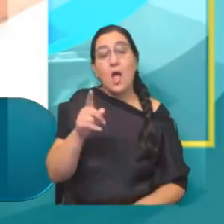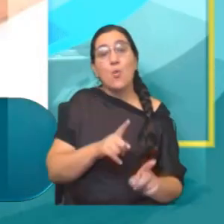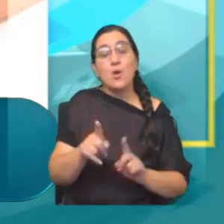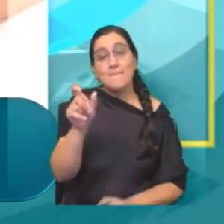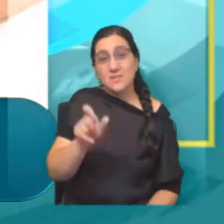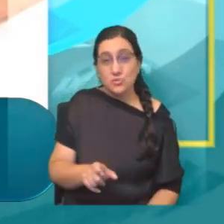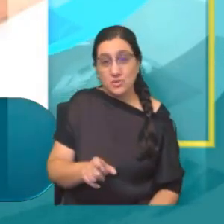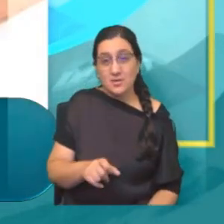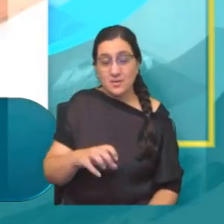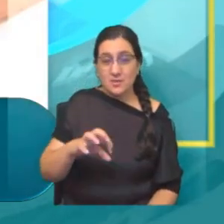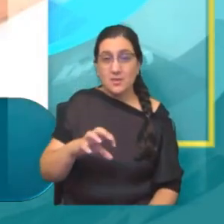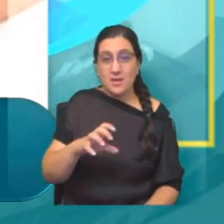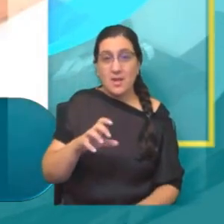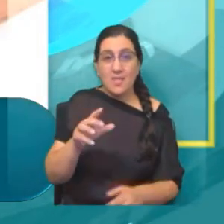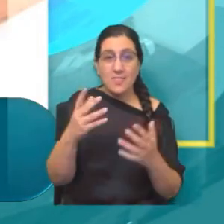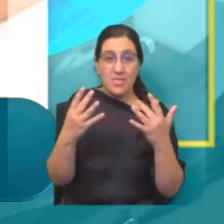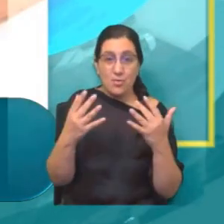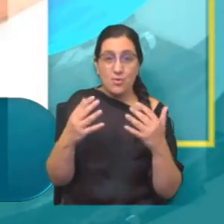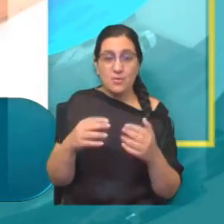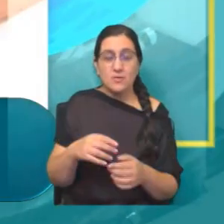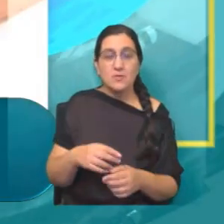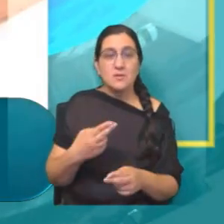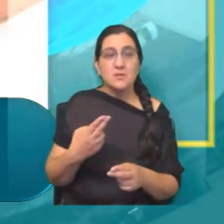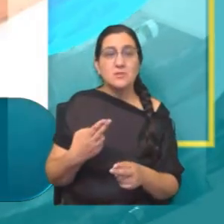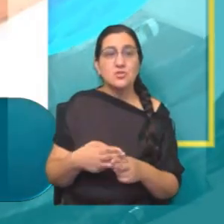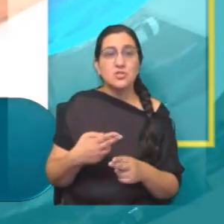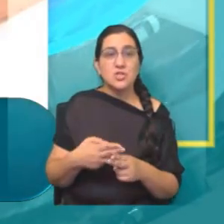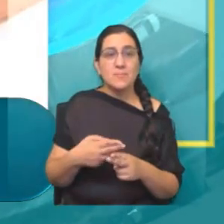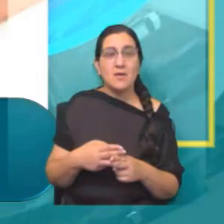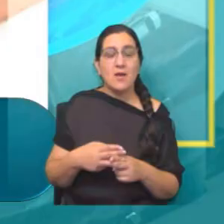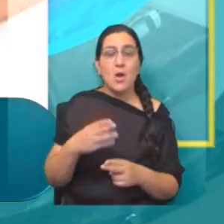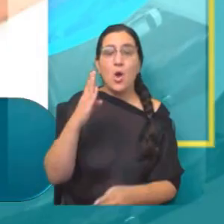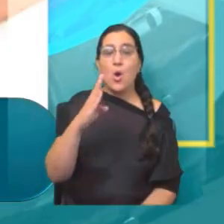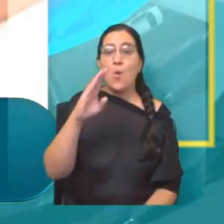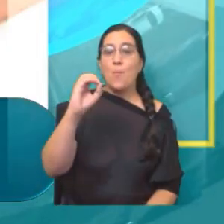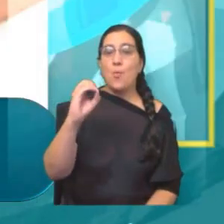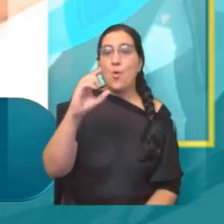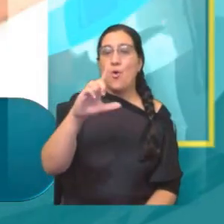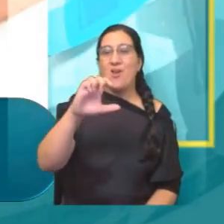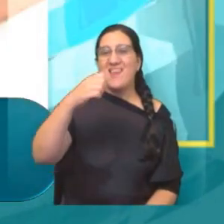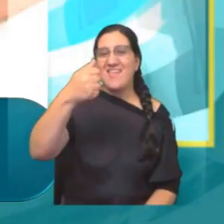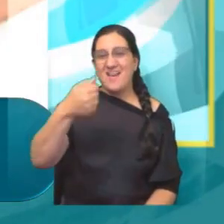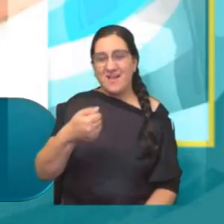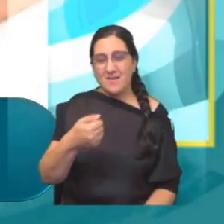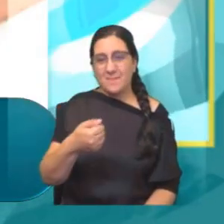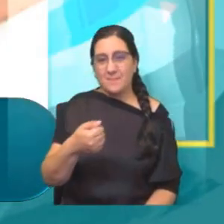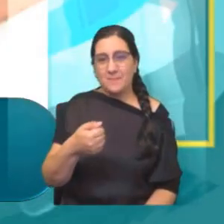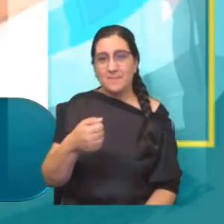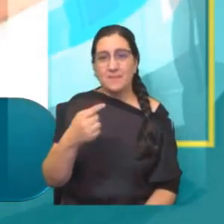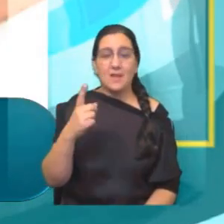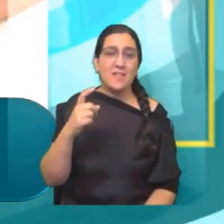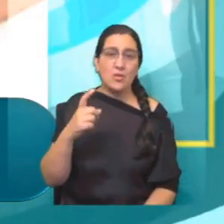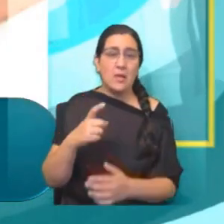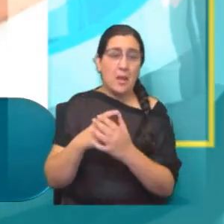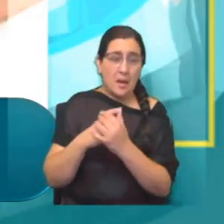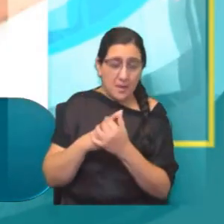se le tranque el dedo, ¿sí? Eso es lo que se denomina, por ejemplo, la inflamación de la polea A1 normalmente, ¿sí? Que se tranca el dedo y el